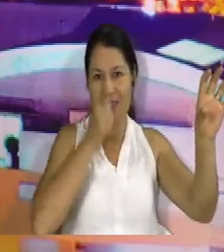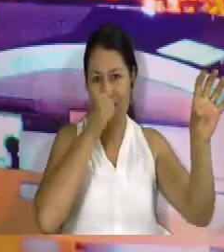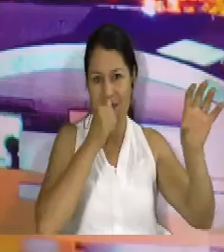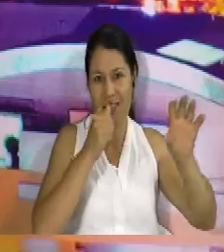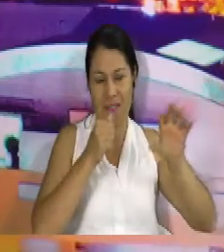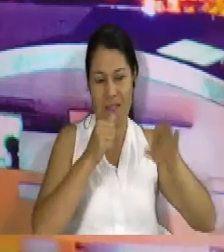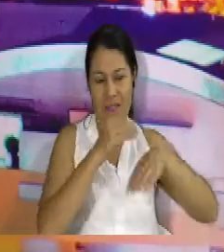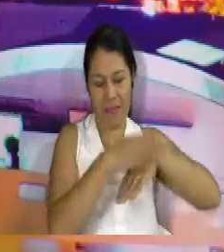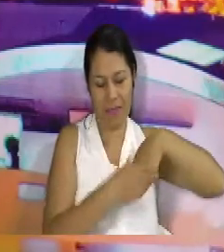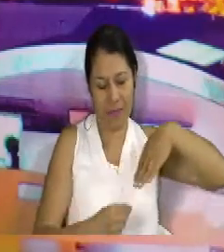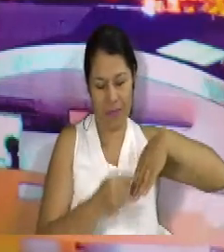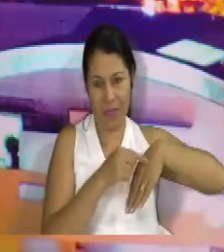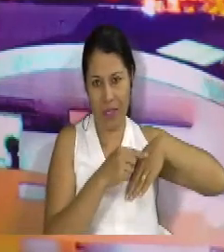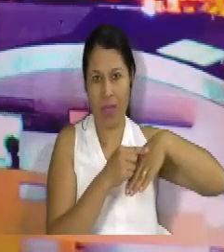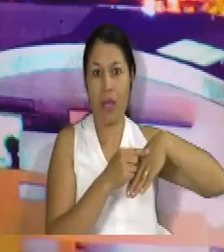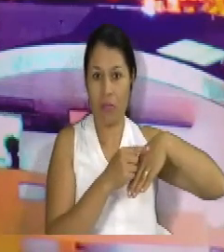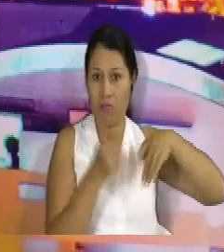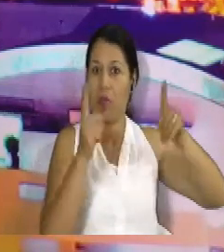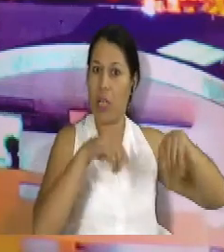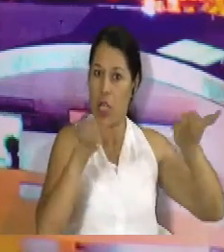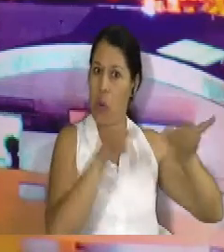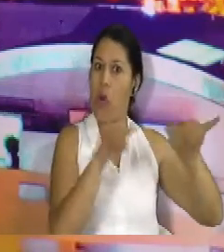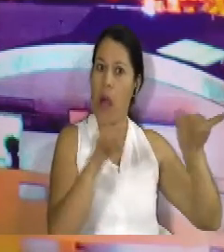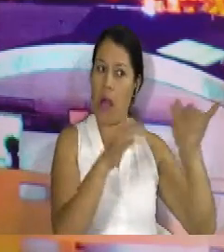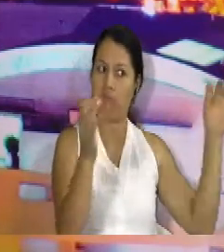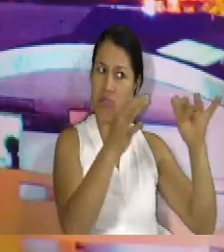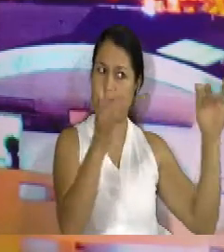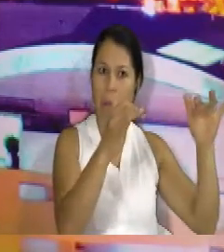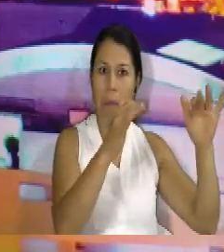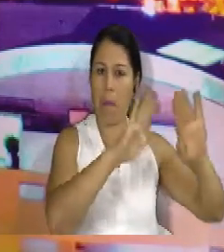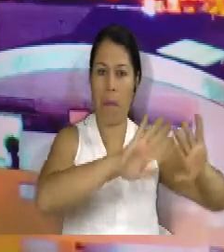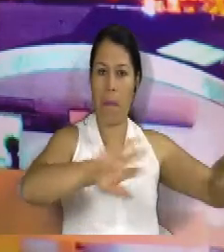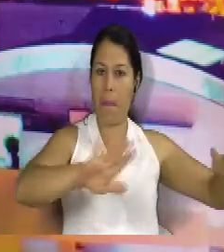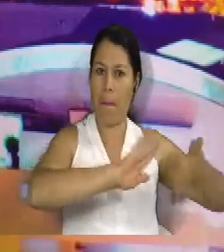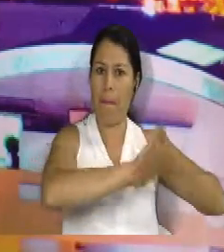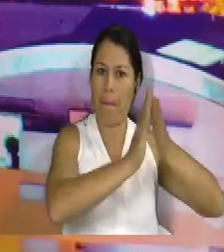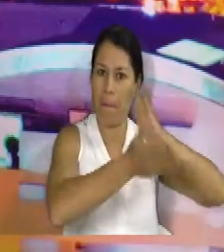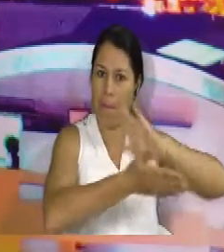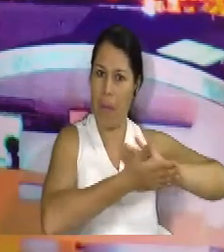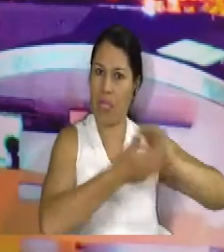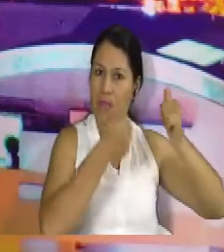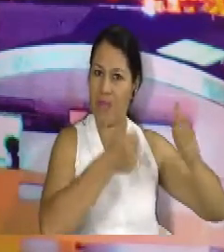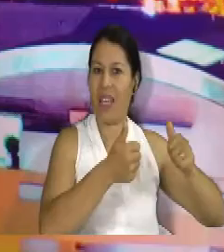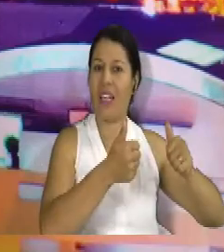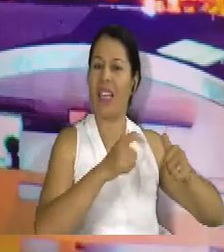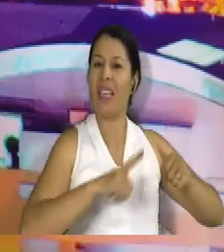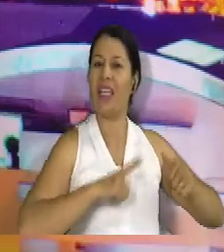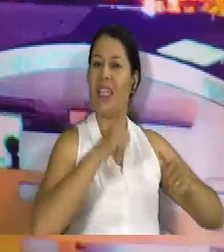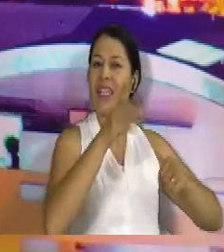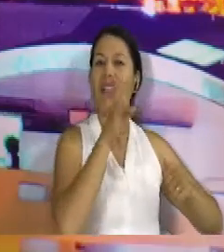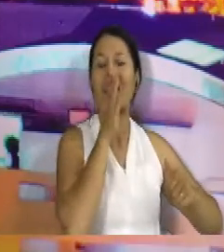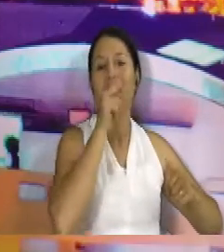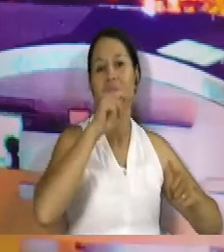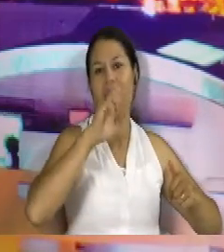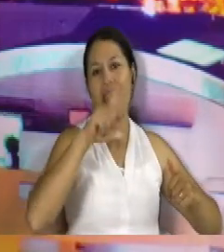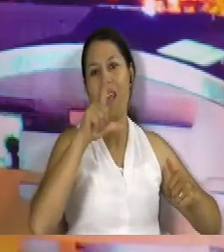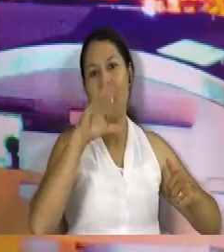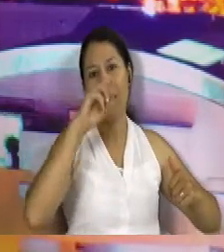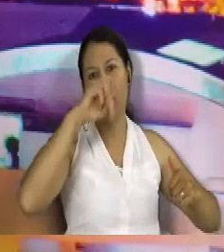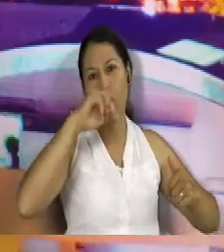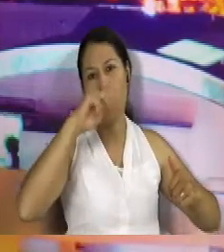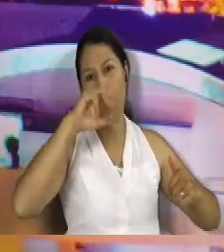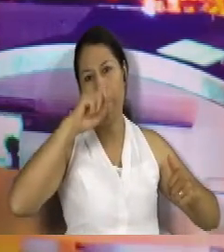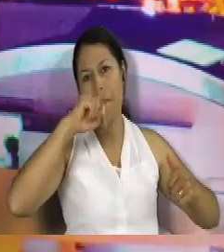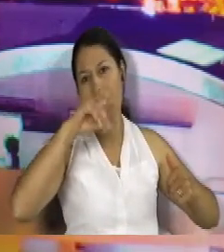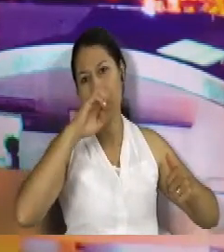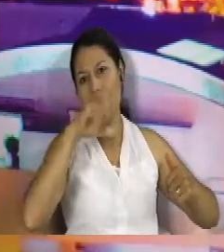ya también fue posible la reconciliación. Entonces en Colombia va a ser posible. Es normal que hayan grupos retrógrados que